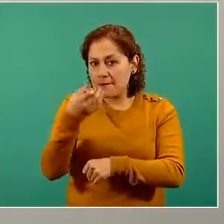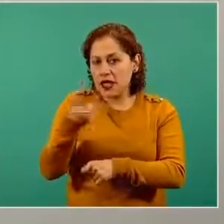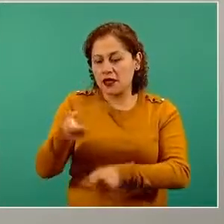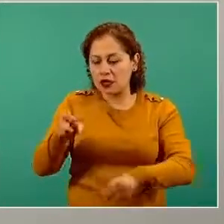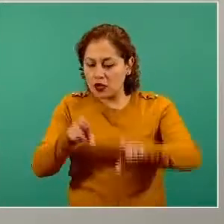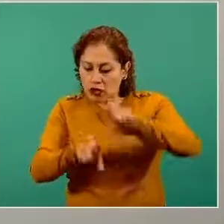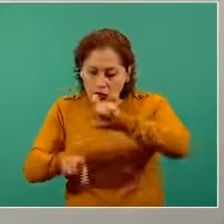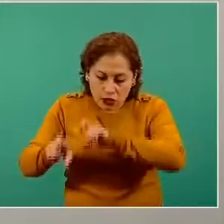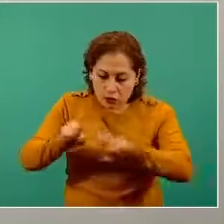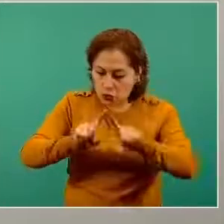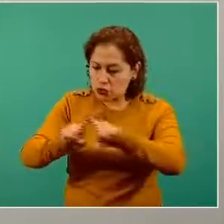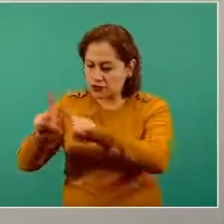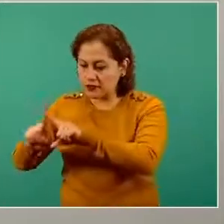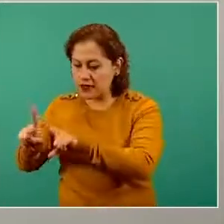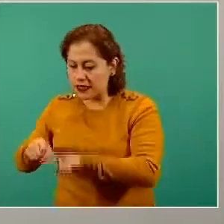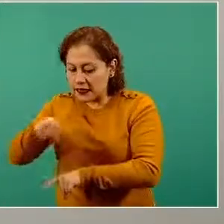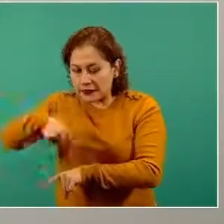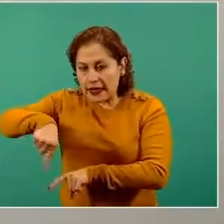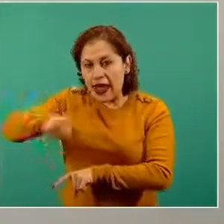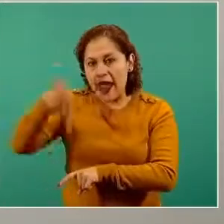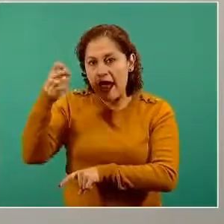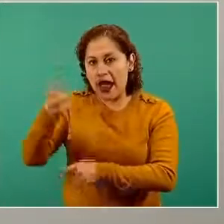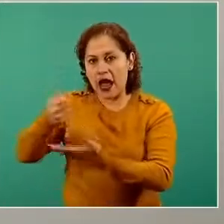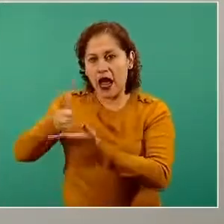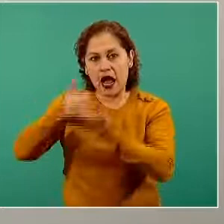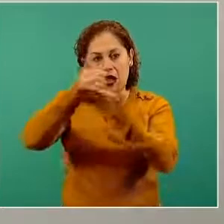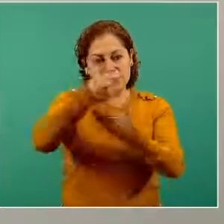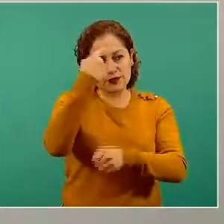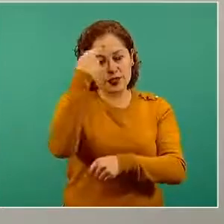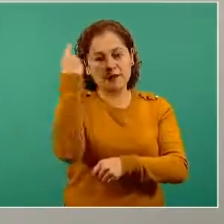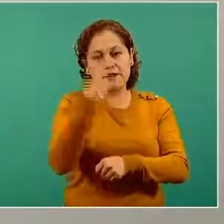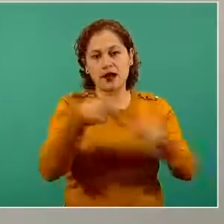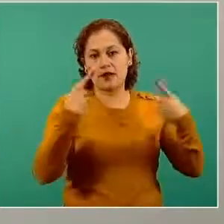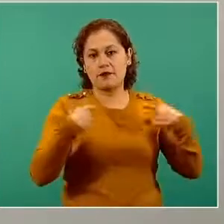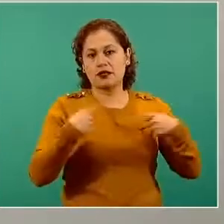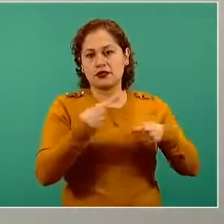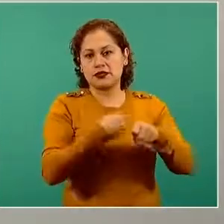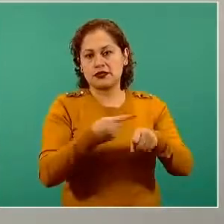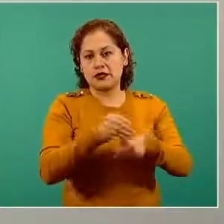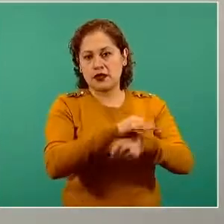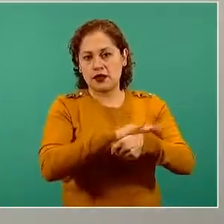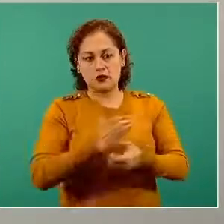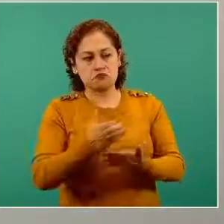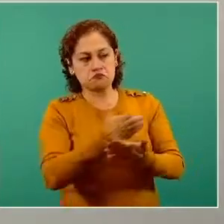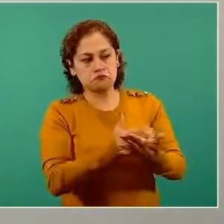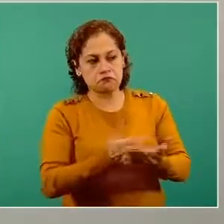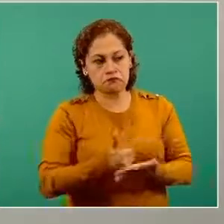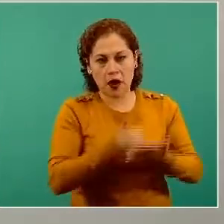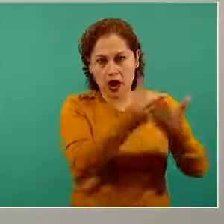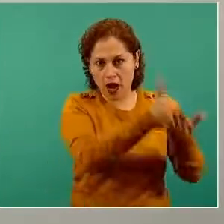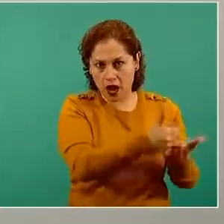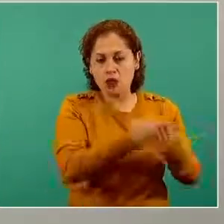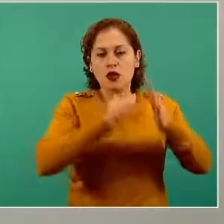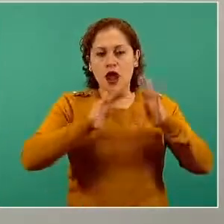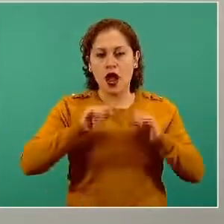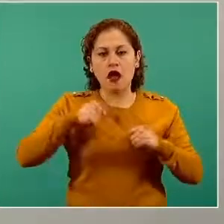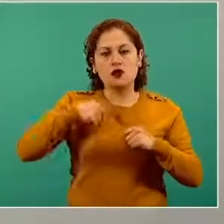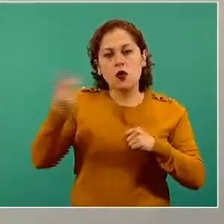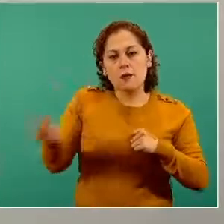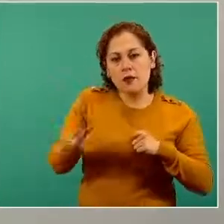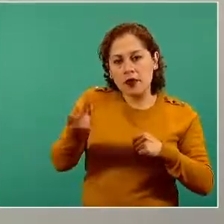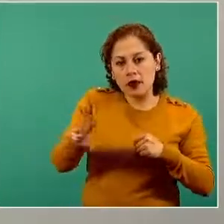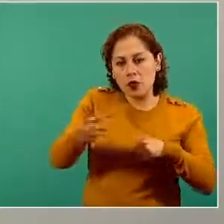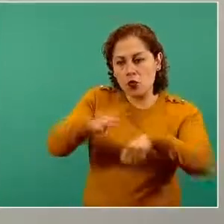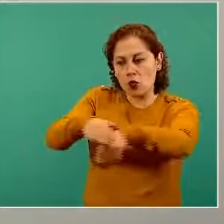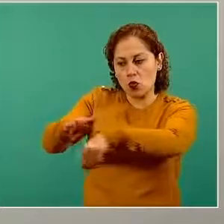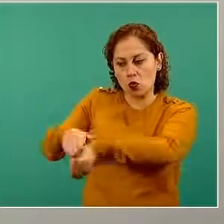que puedan obviamente contribuir a la mejora de las personas que enferman con COVID-19, nos puedan obviamente no